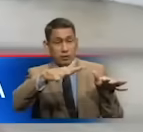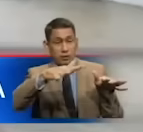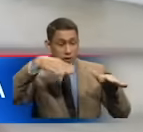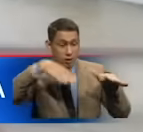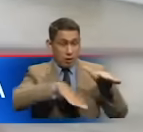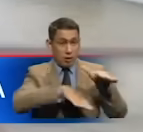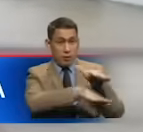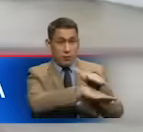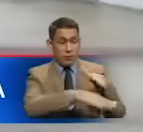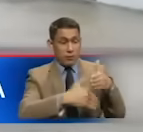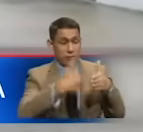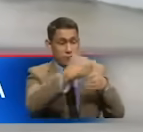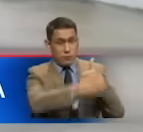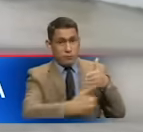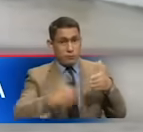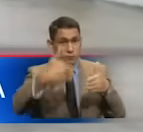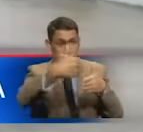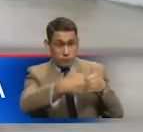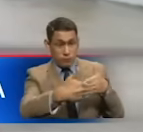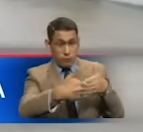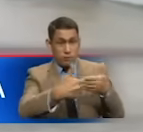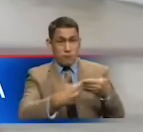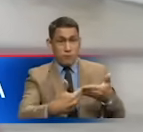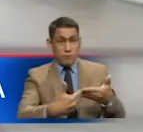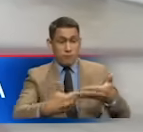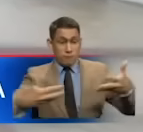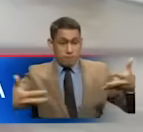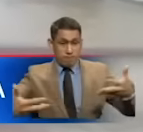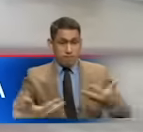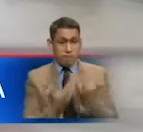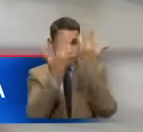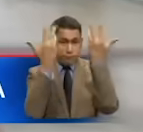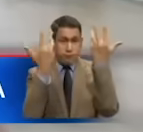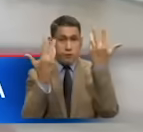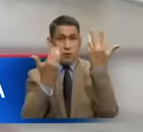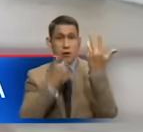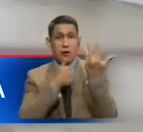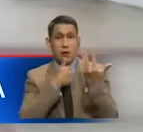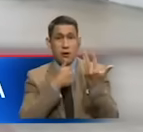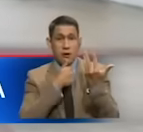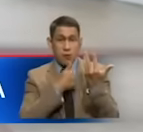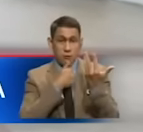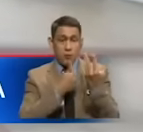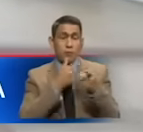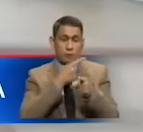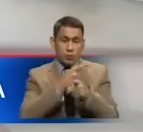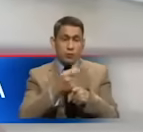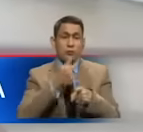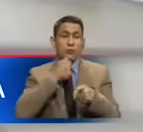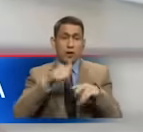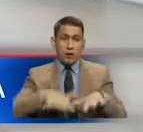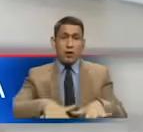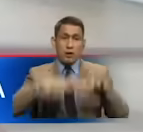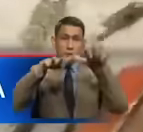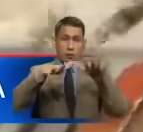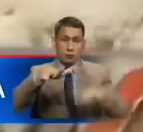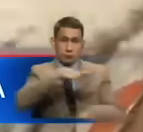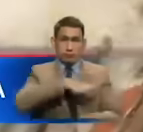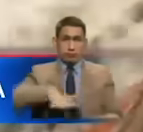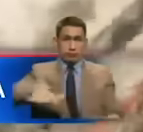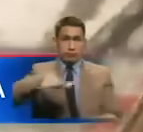tapó y los ha afectado. Ahora que se reventó la laguna, nos inunda a todos por aquí en el